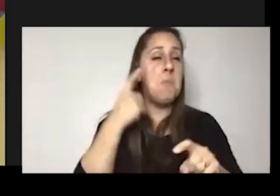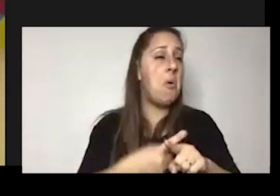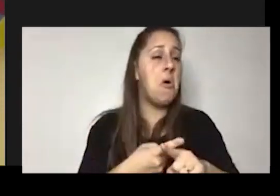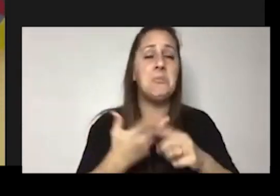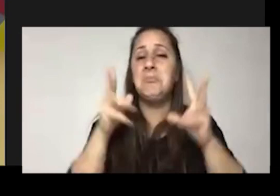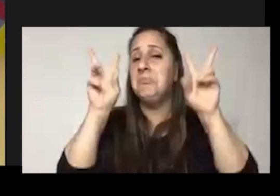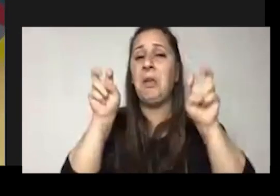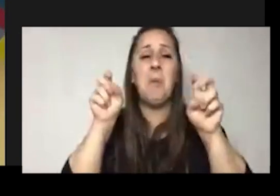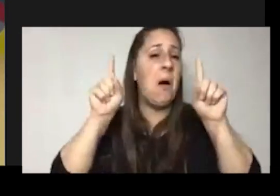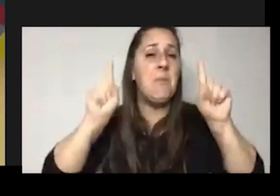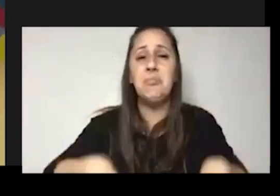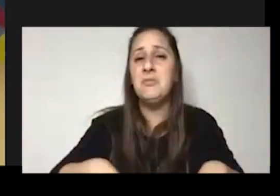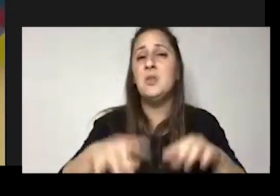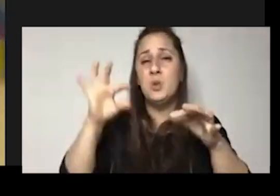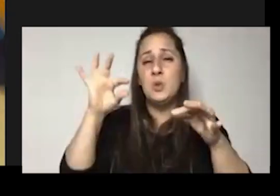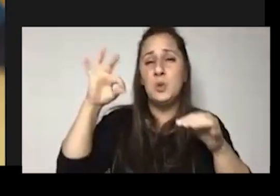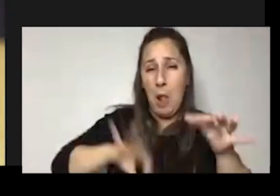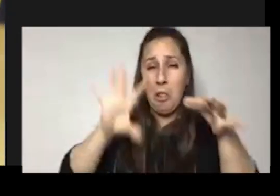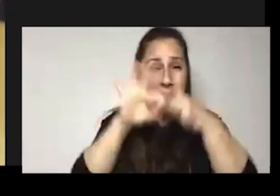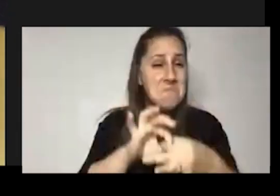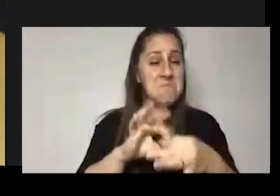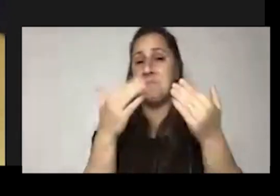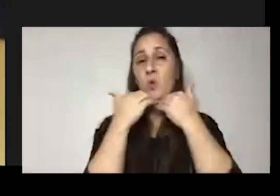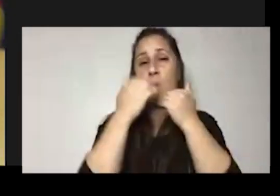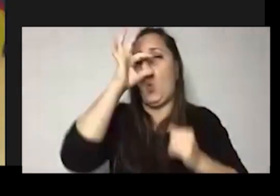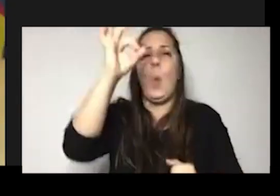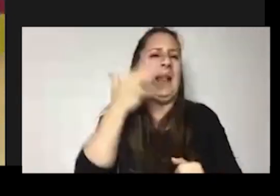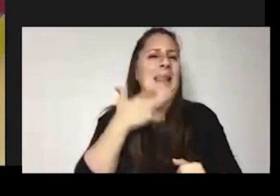que ver o no el sueldo. Eso nunca lo entendí.